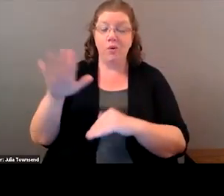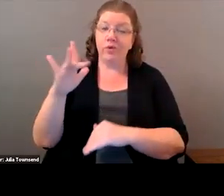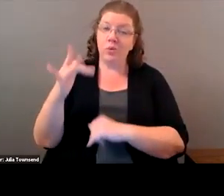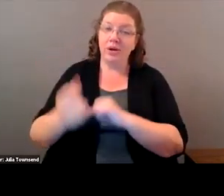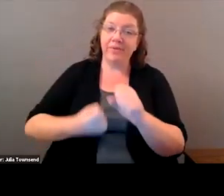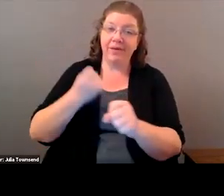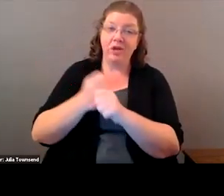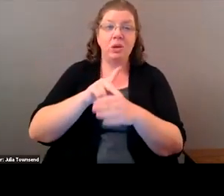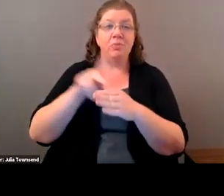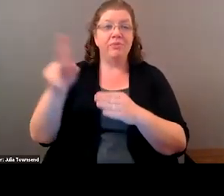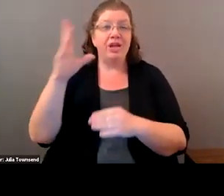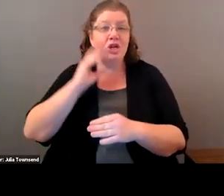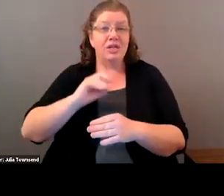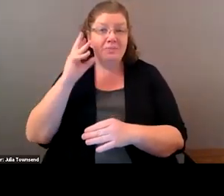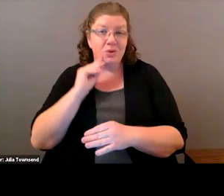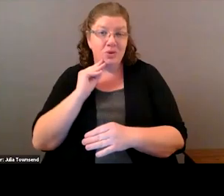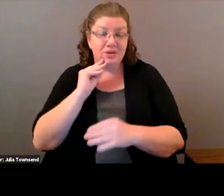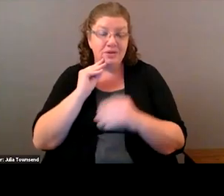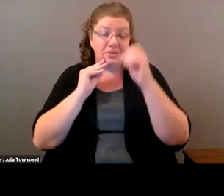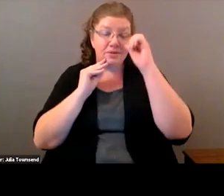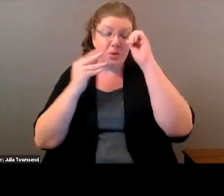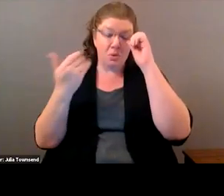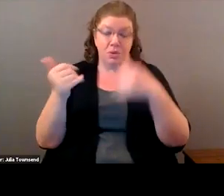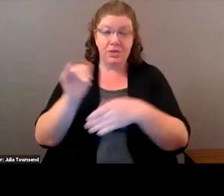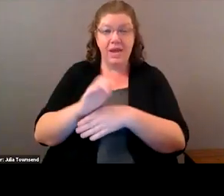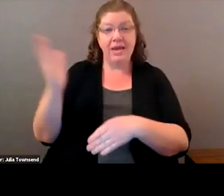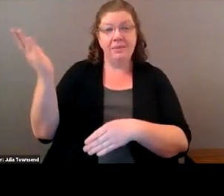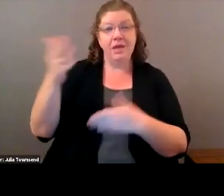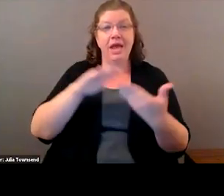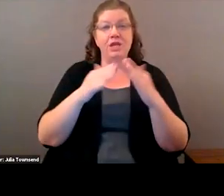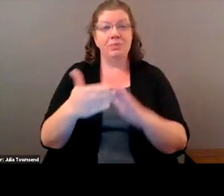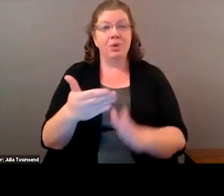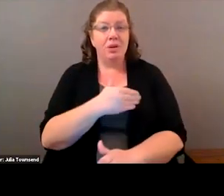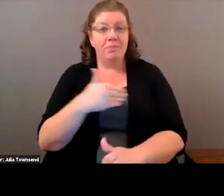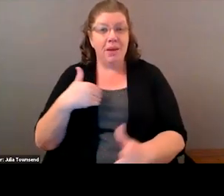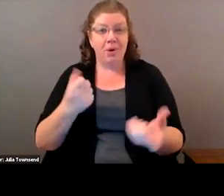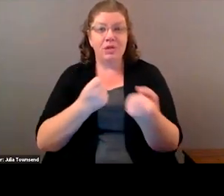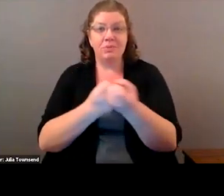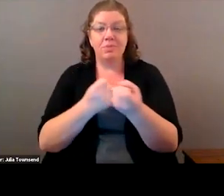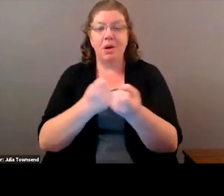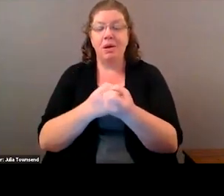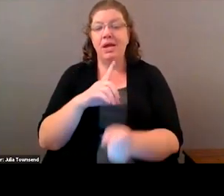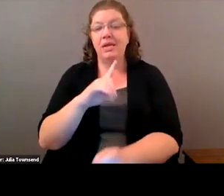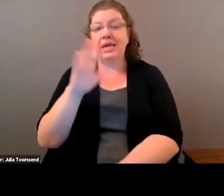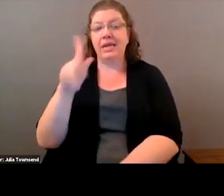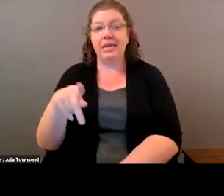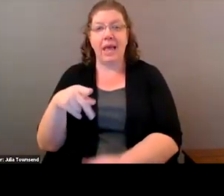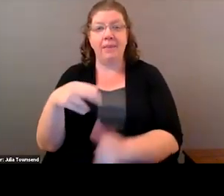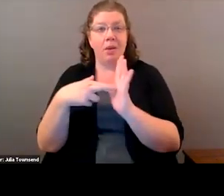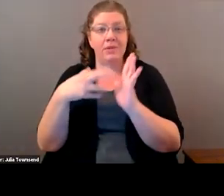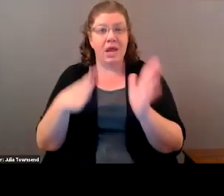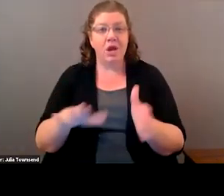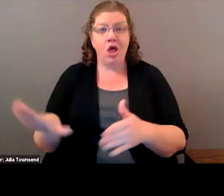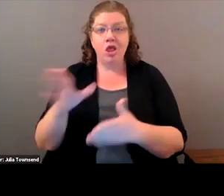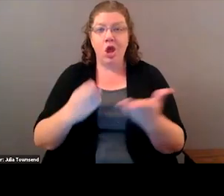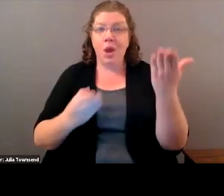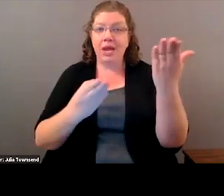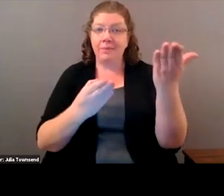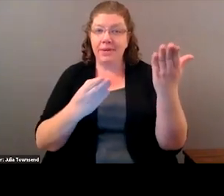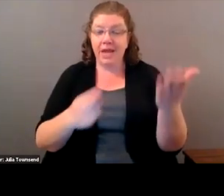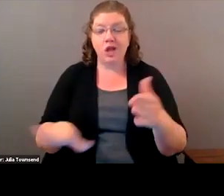de educación con más de 25 años de experiencia profesional hoy hablo como miembro de la comunidad en apoyo de los representantes del